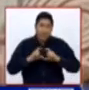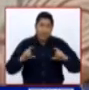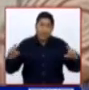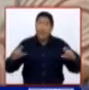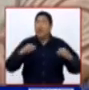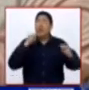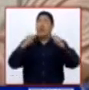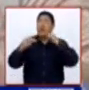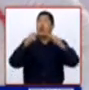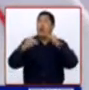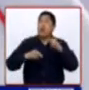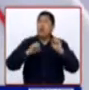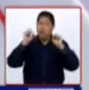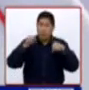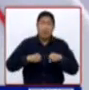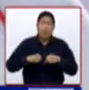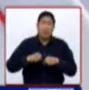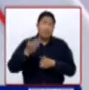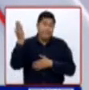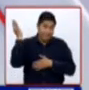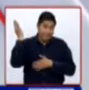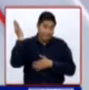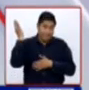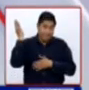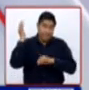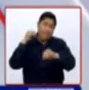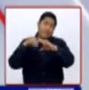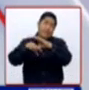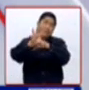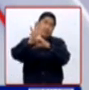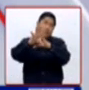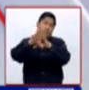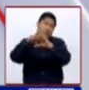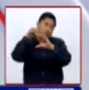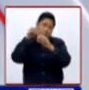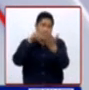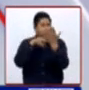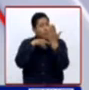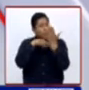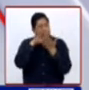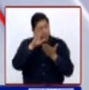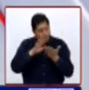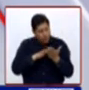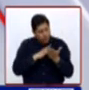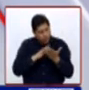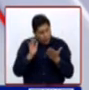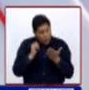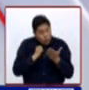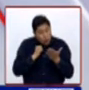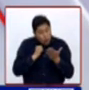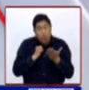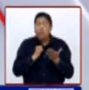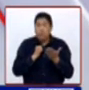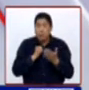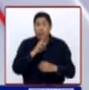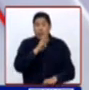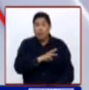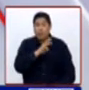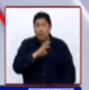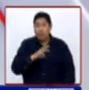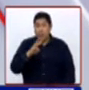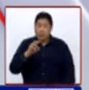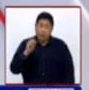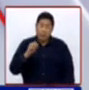noticia, puede escanear el código QR que tiene ahí en pantalla para acceder a nuestra página oficial, que es la